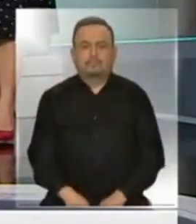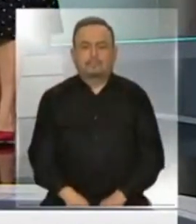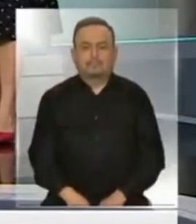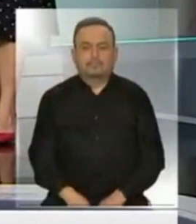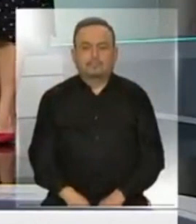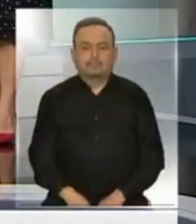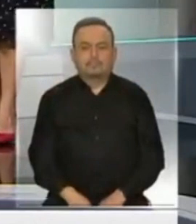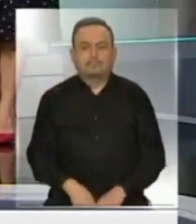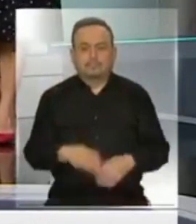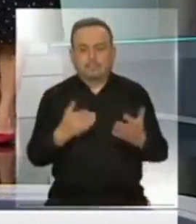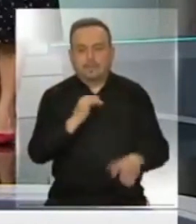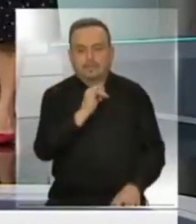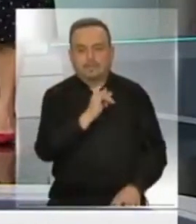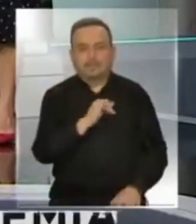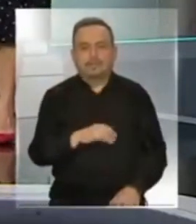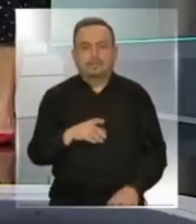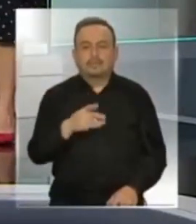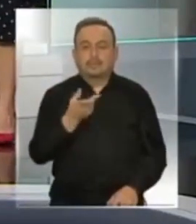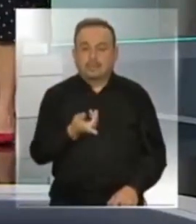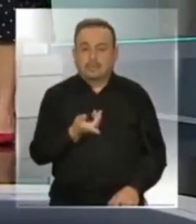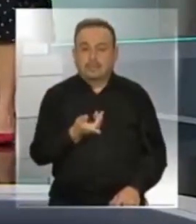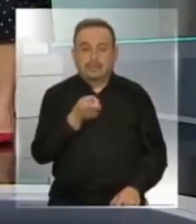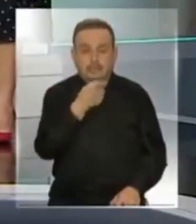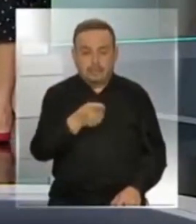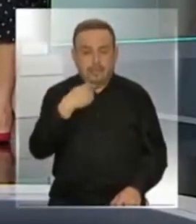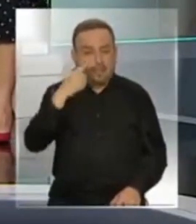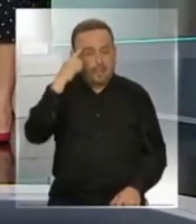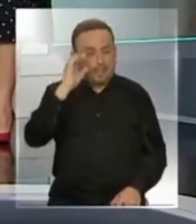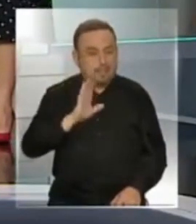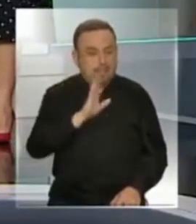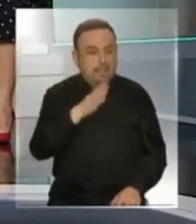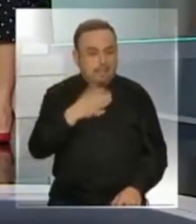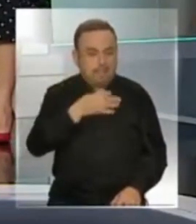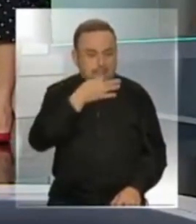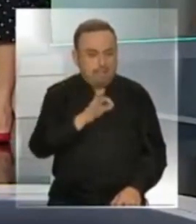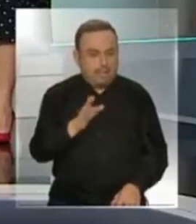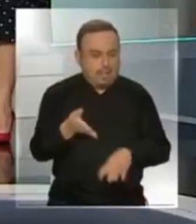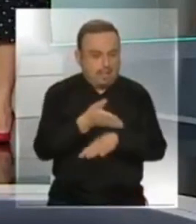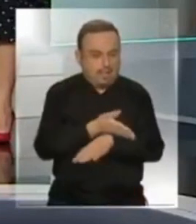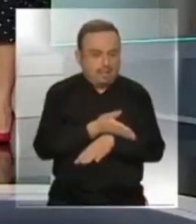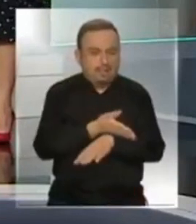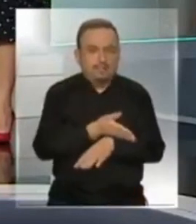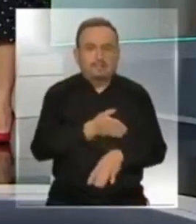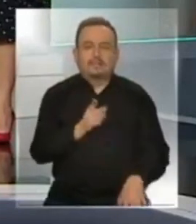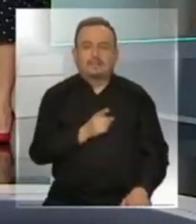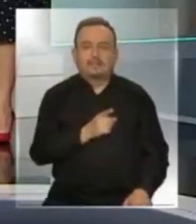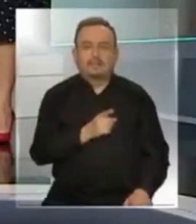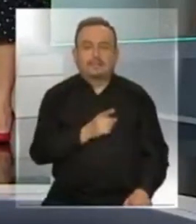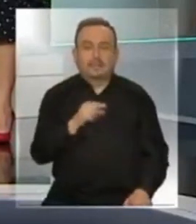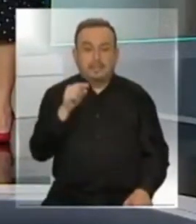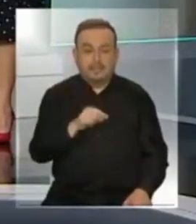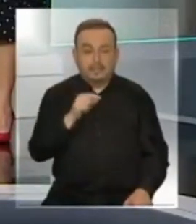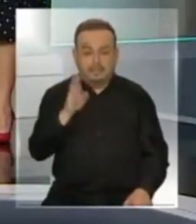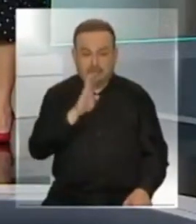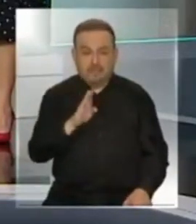la situación sanitaria o que renuncie. Yo jamás leí una cosa por el estilo, jamás leí